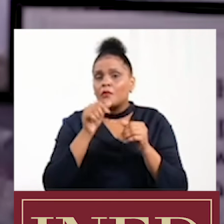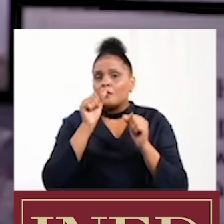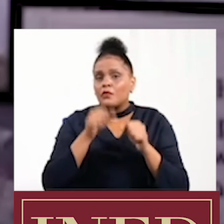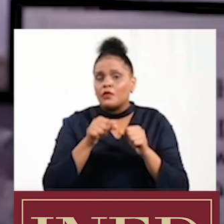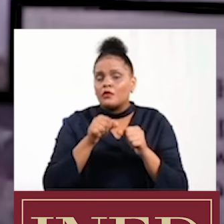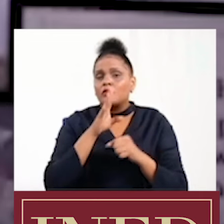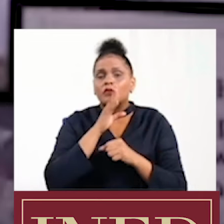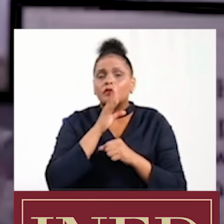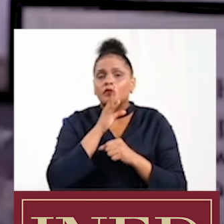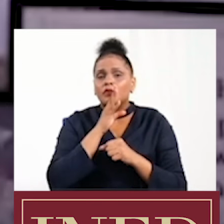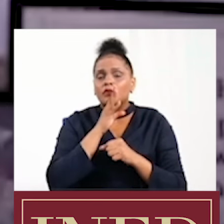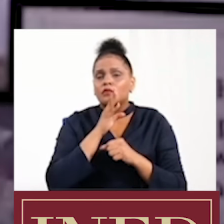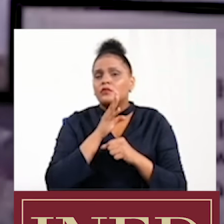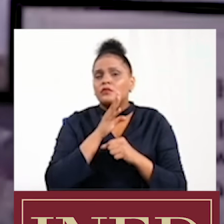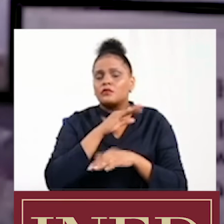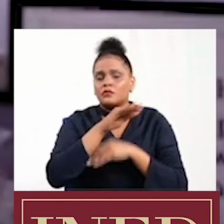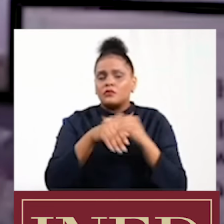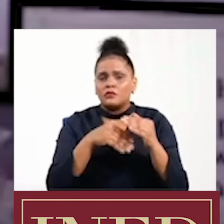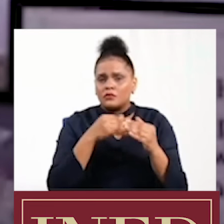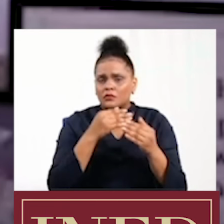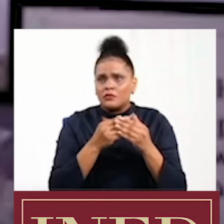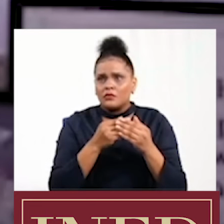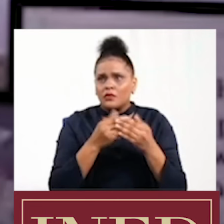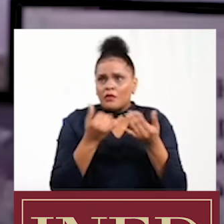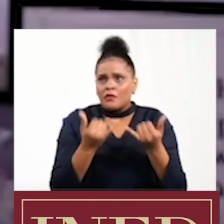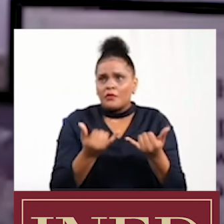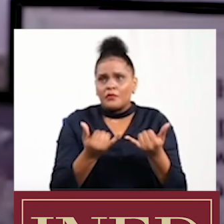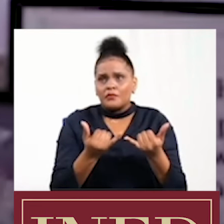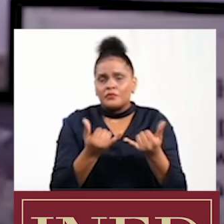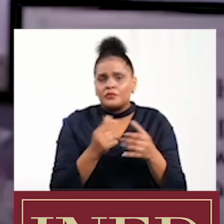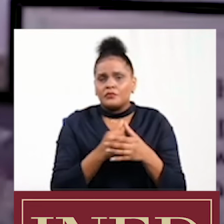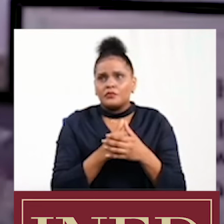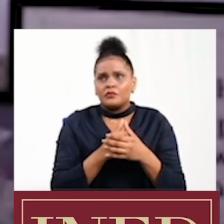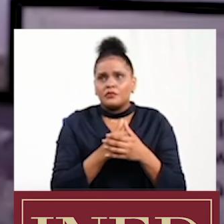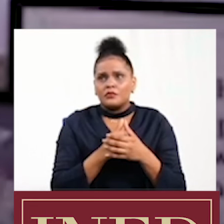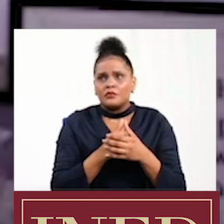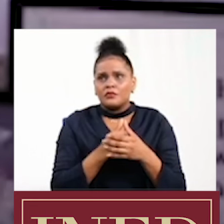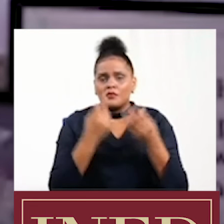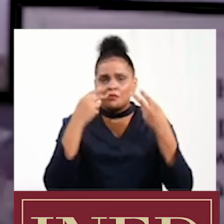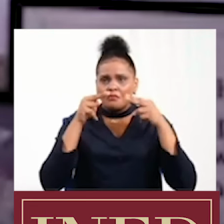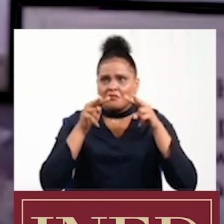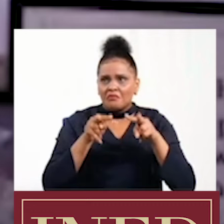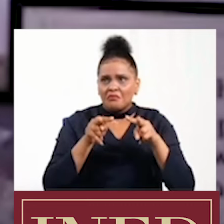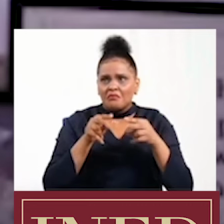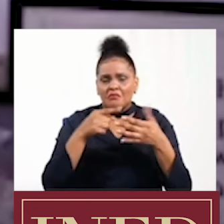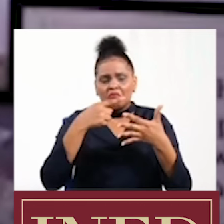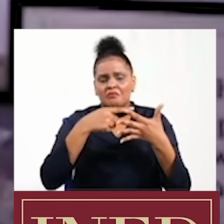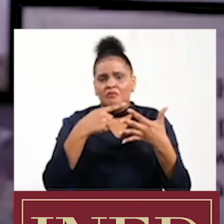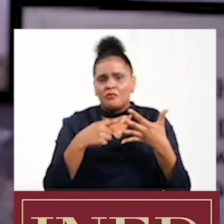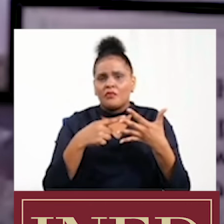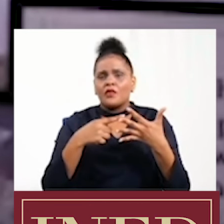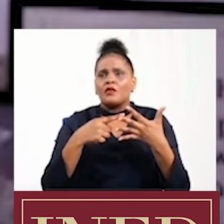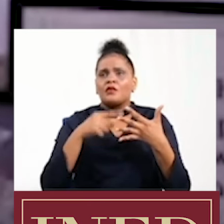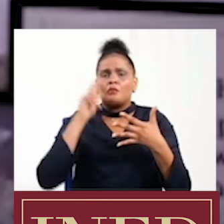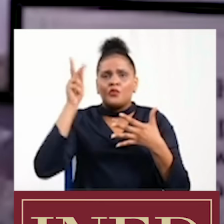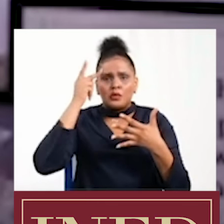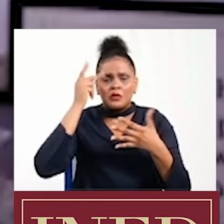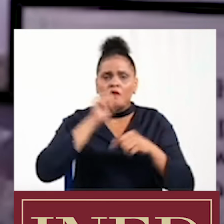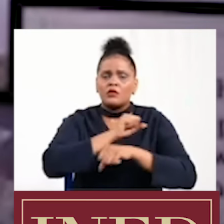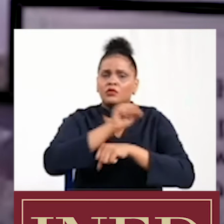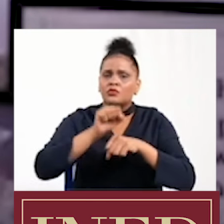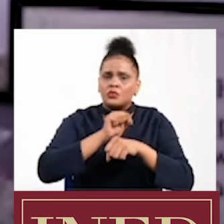agenda pública digamos hay muchas urgencias en este momento una agencia sanitaria una agencia política o una urgencia social